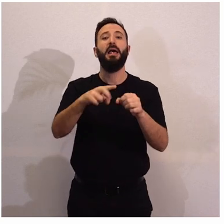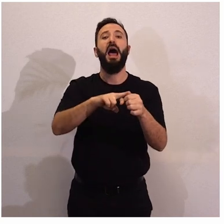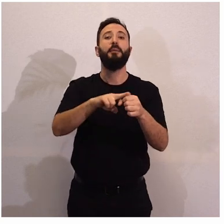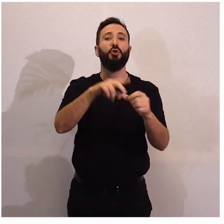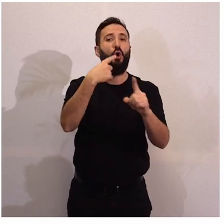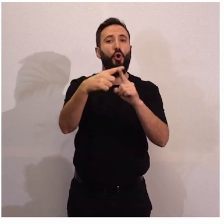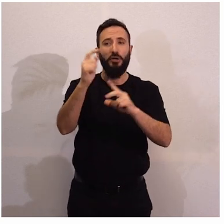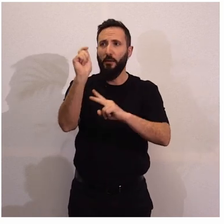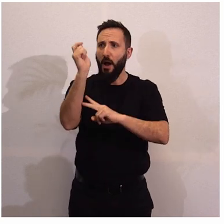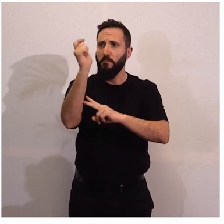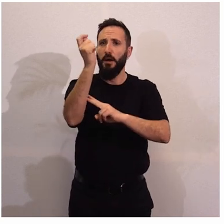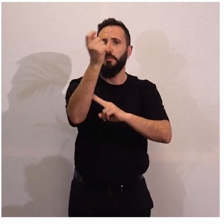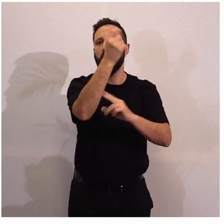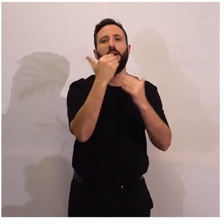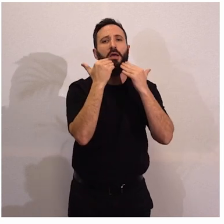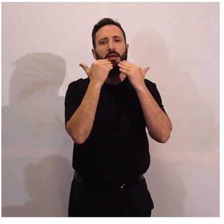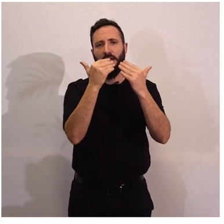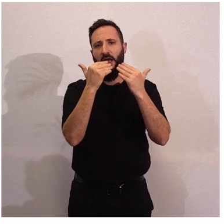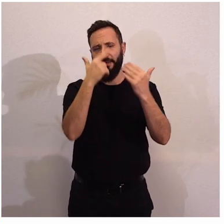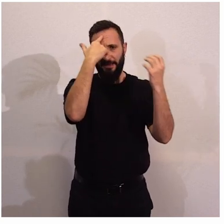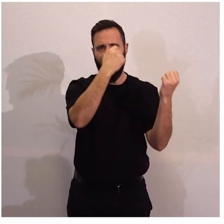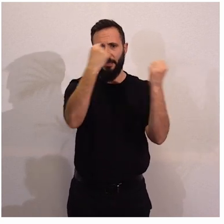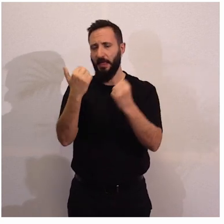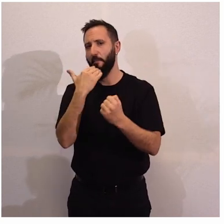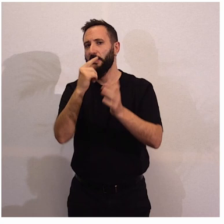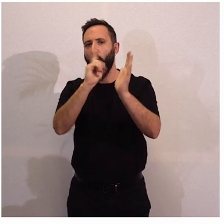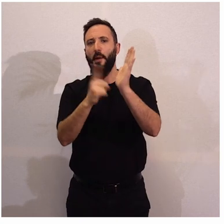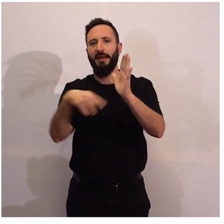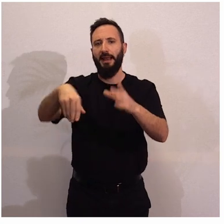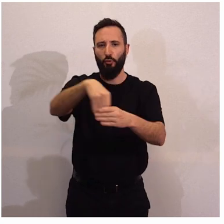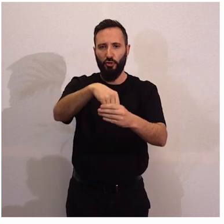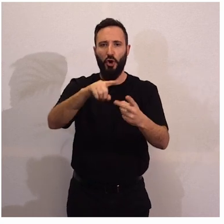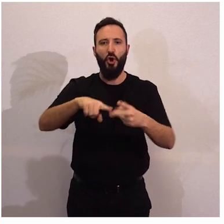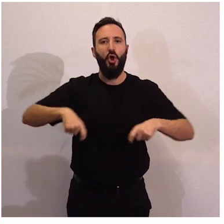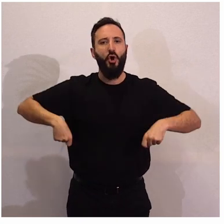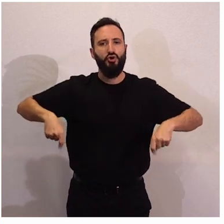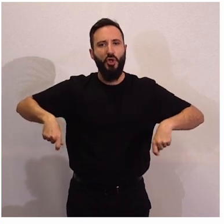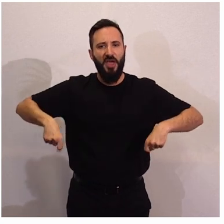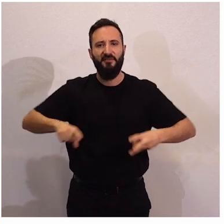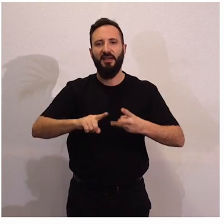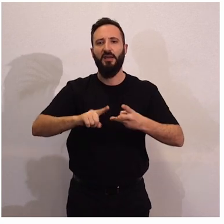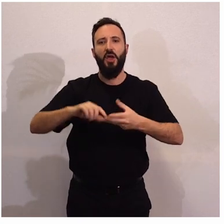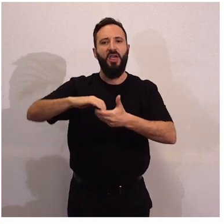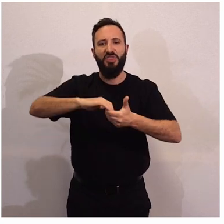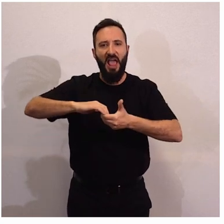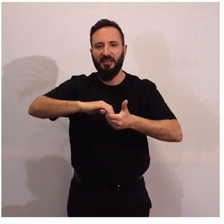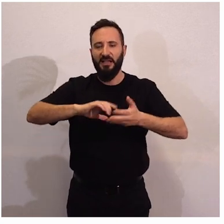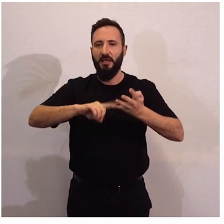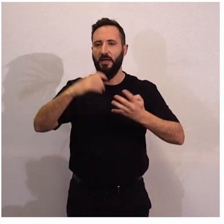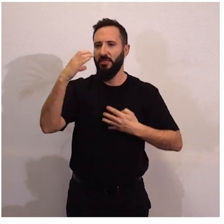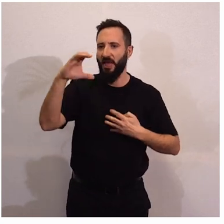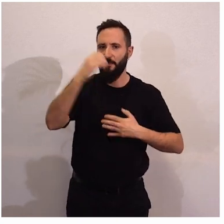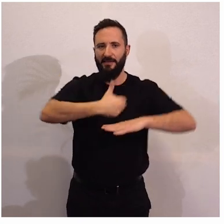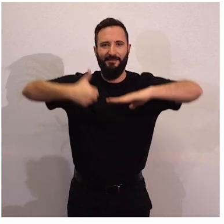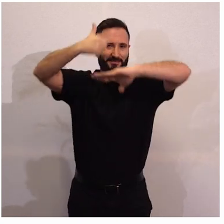discapacidad, si no hubieran existido entidades como Plena Inclusión, como CODENFE, como la Confederación de Sordos, como el CERMI, como